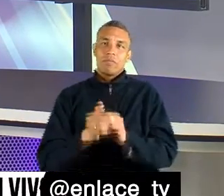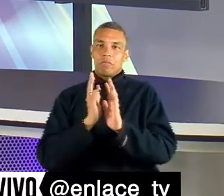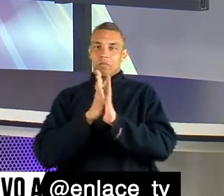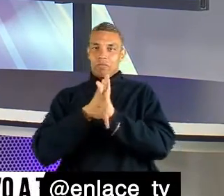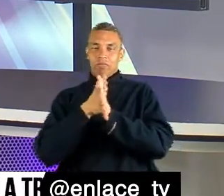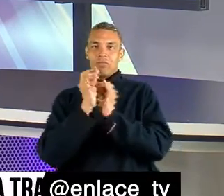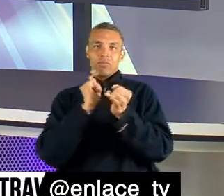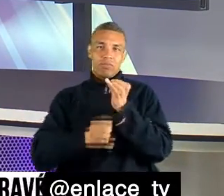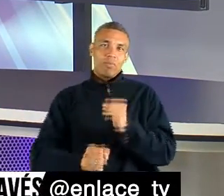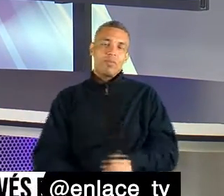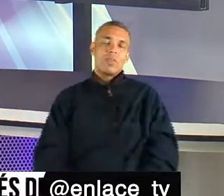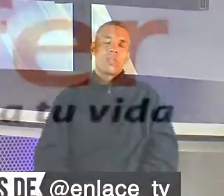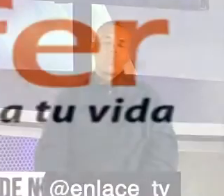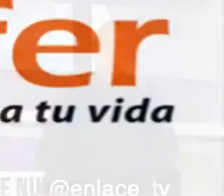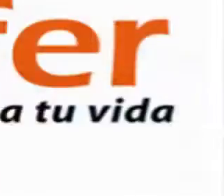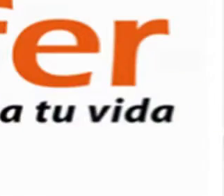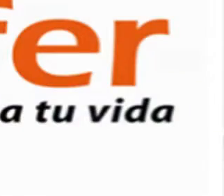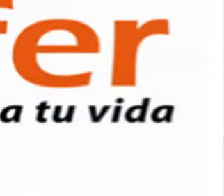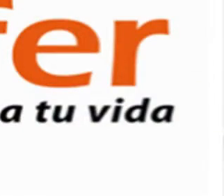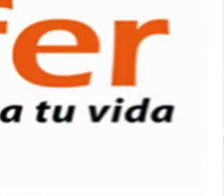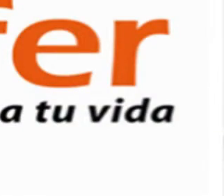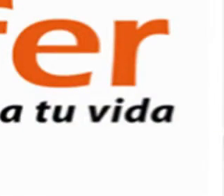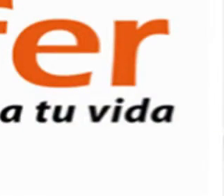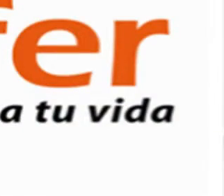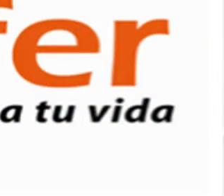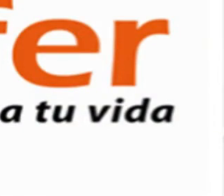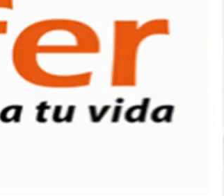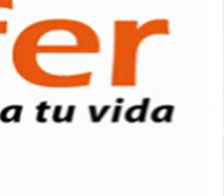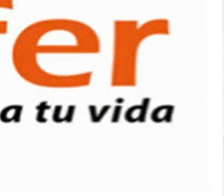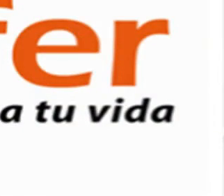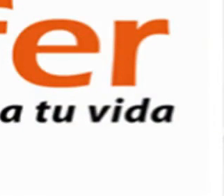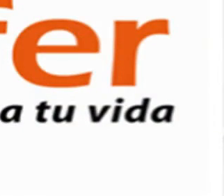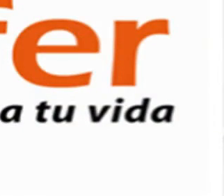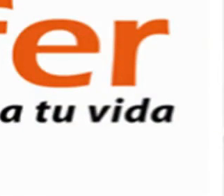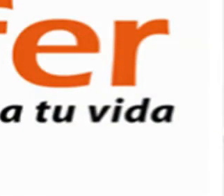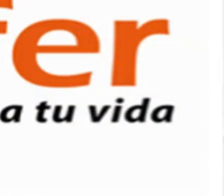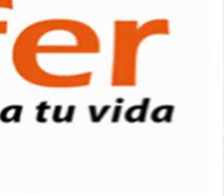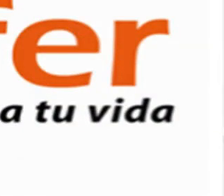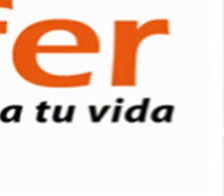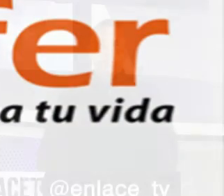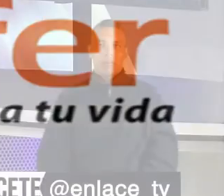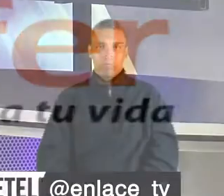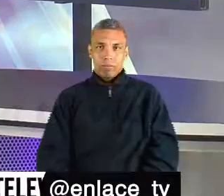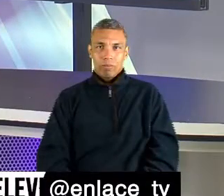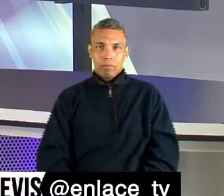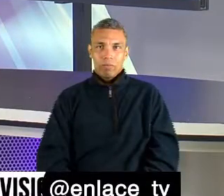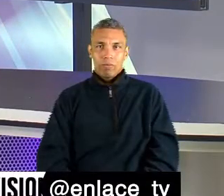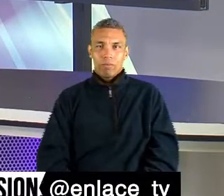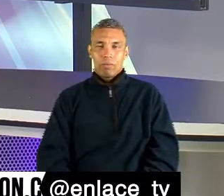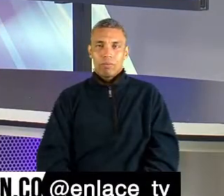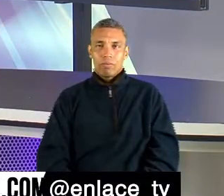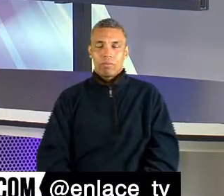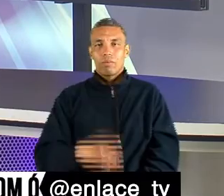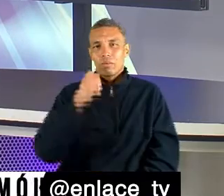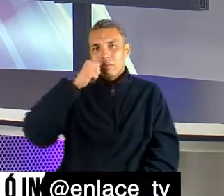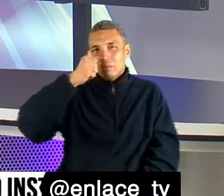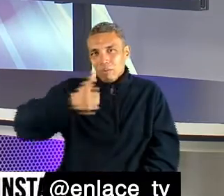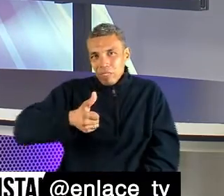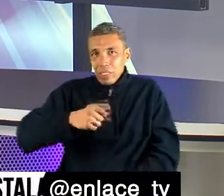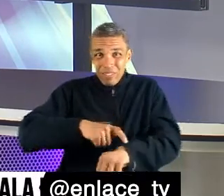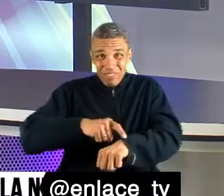emisión, pero antes de despedirnos, recuerde, materiales eléctricos, Electrofer, ilumina tu vida. Mañana tenemos una cita